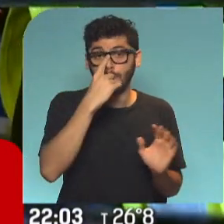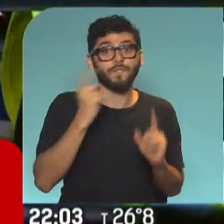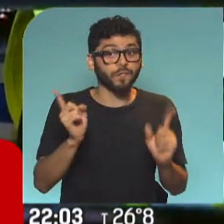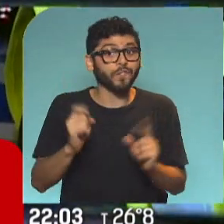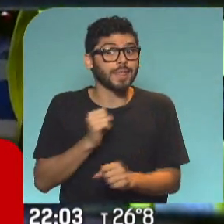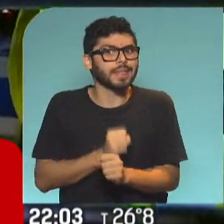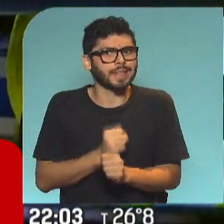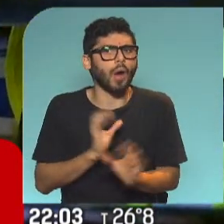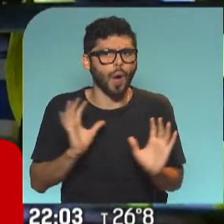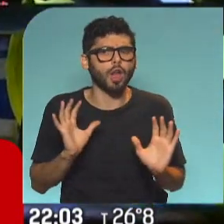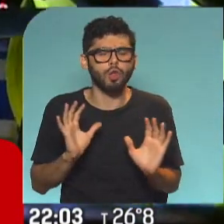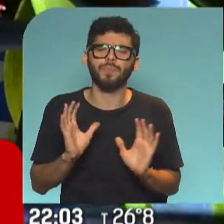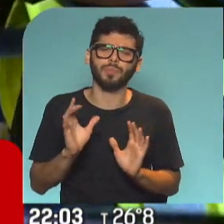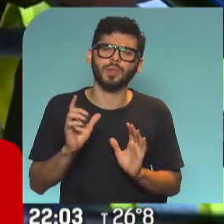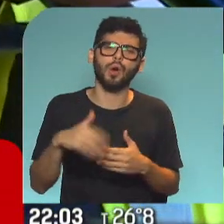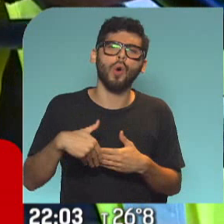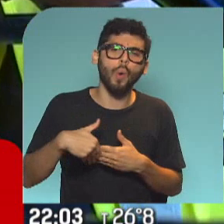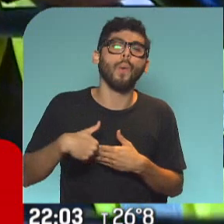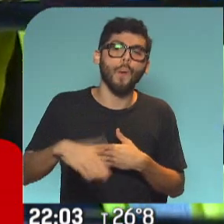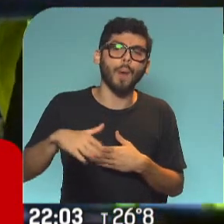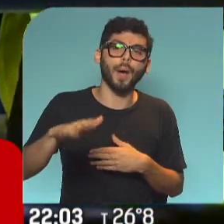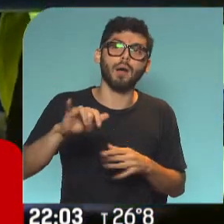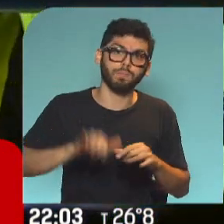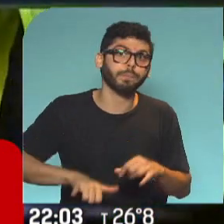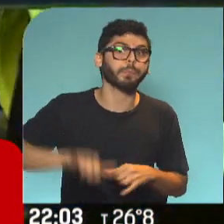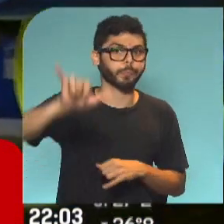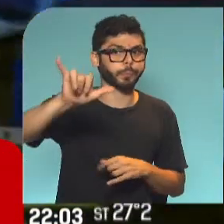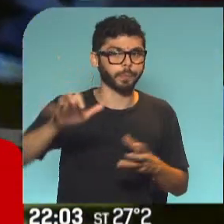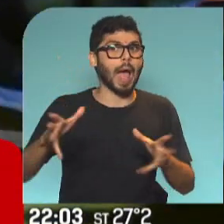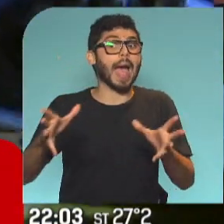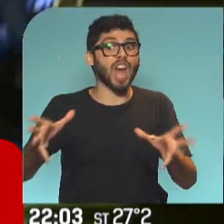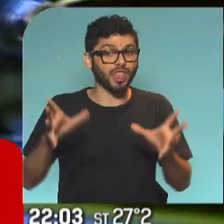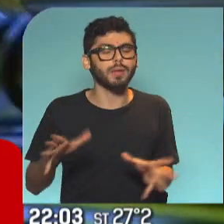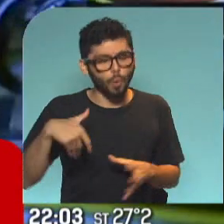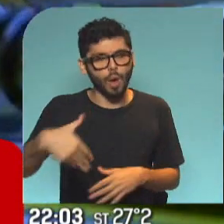trabajando y es inminente que podamos hacer una operación importante.